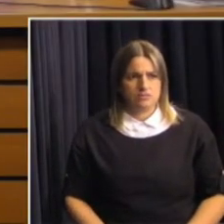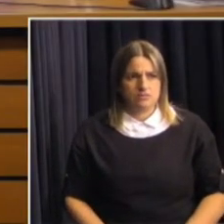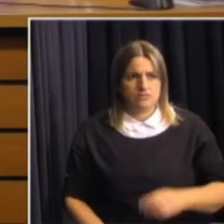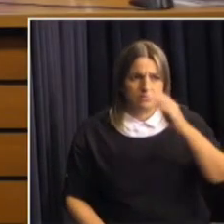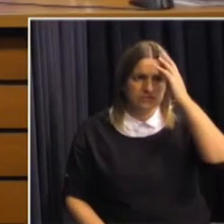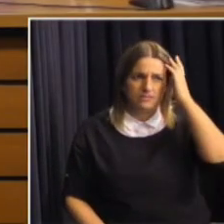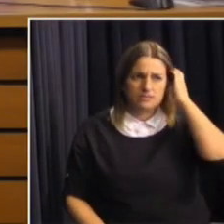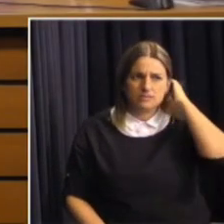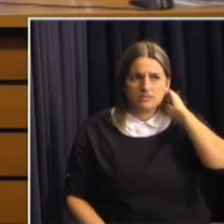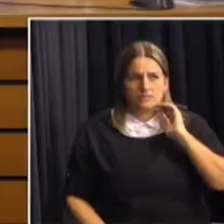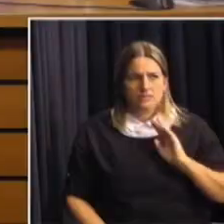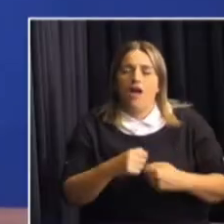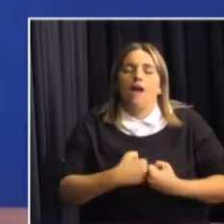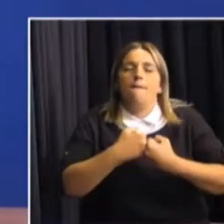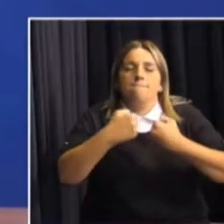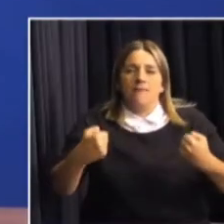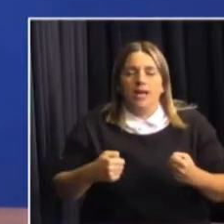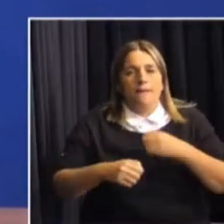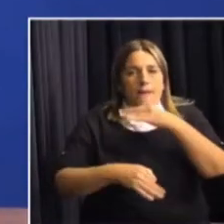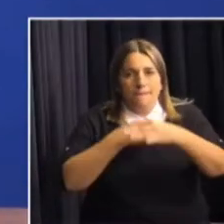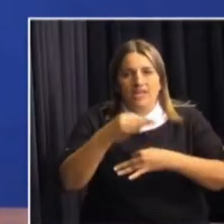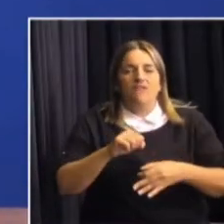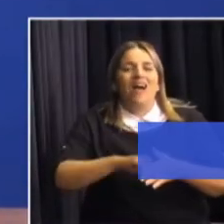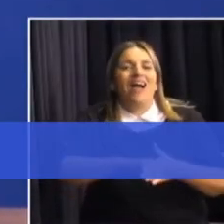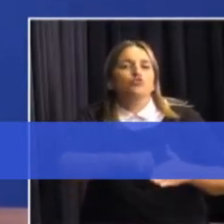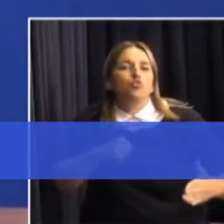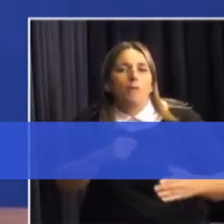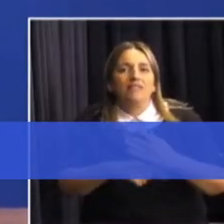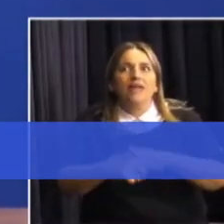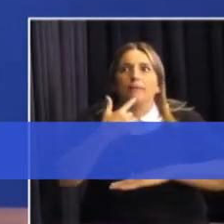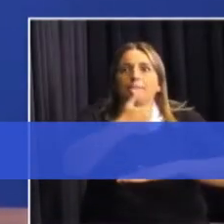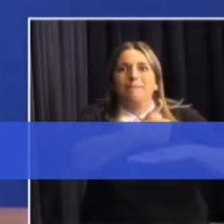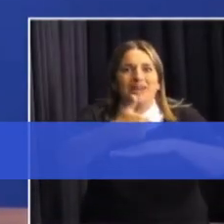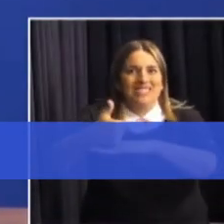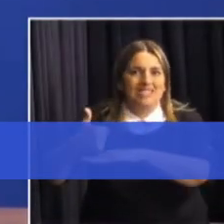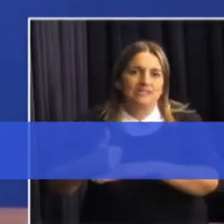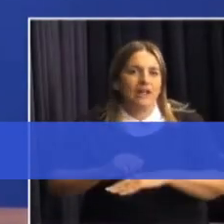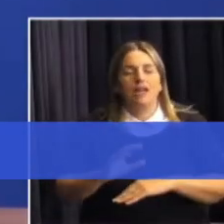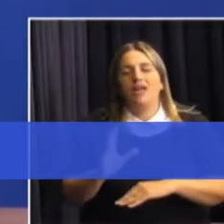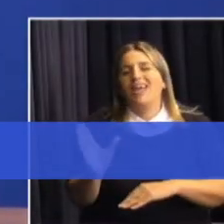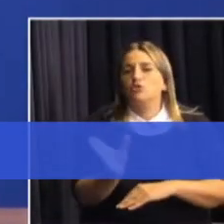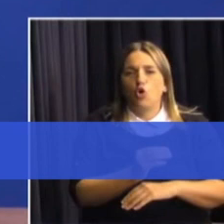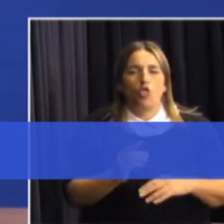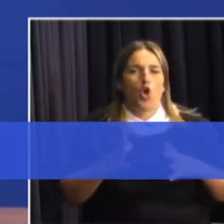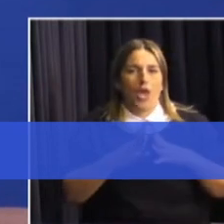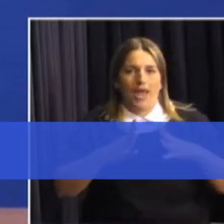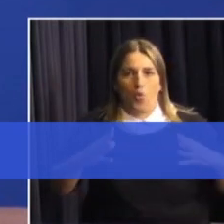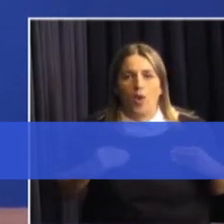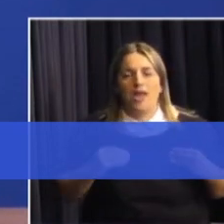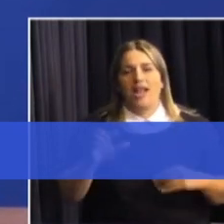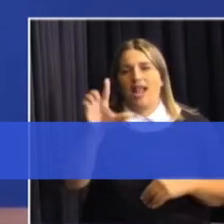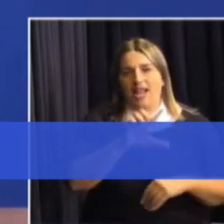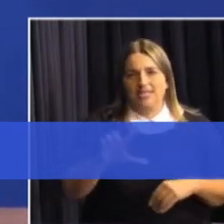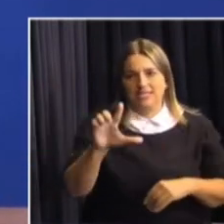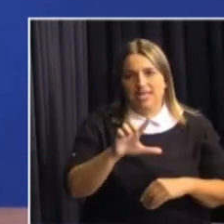pou se va a suspender la educación presencial en todos los niveles de enseñanza